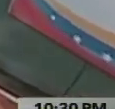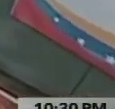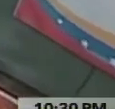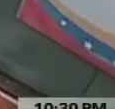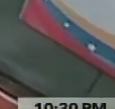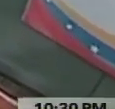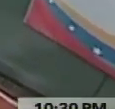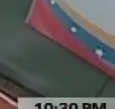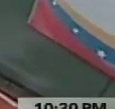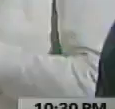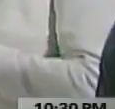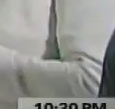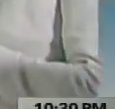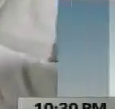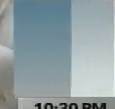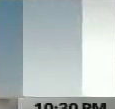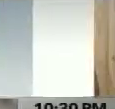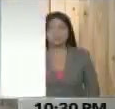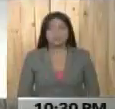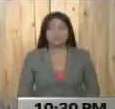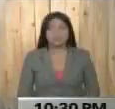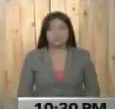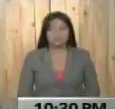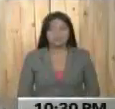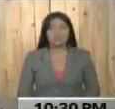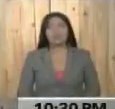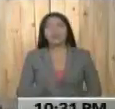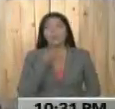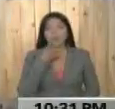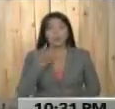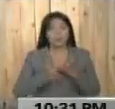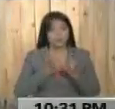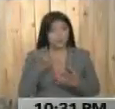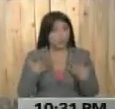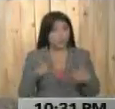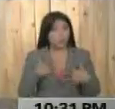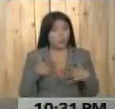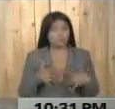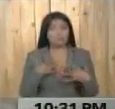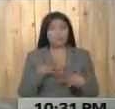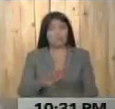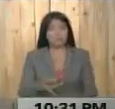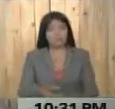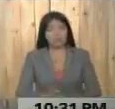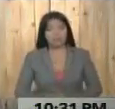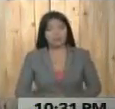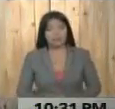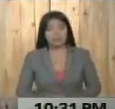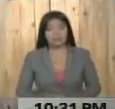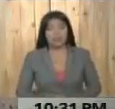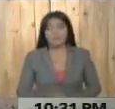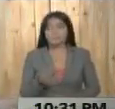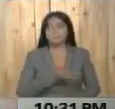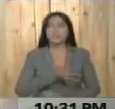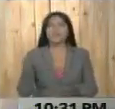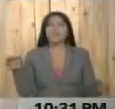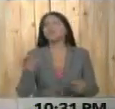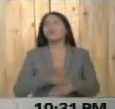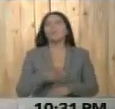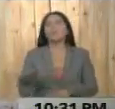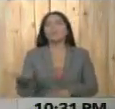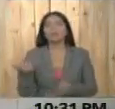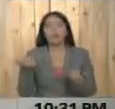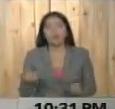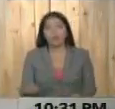su... Y el joropo. Qué bueno, mira, es muy emocionante, ¿verdad? Muy interesante eso. Mira, y además perfecto porque estamos jugando. Pero no